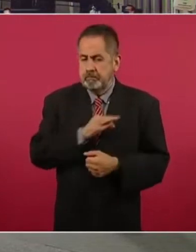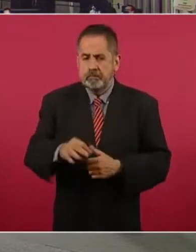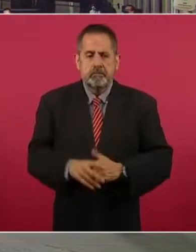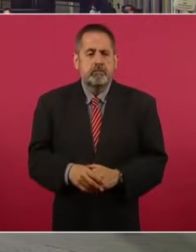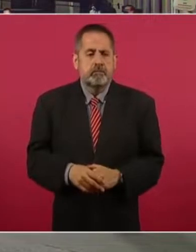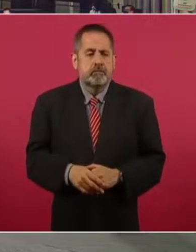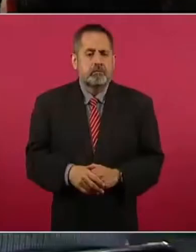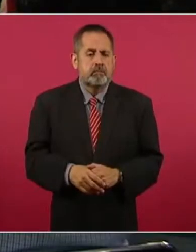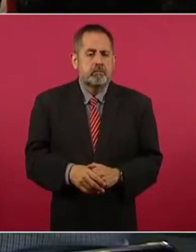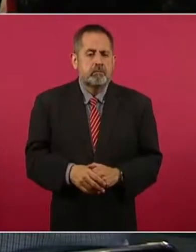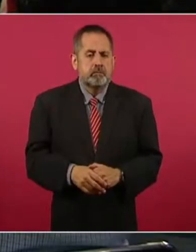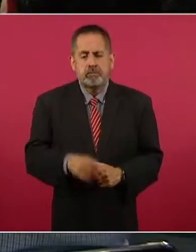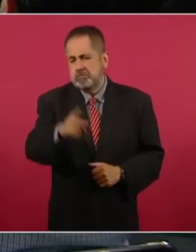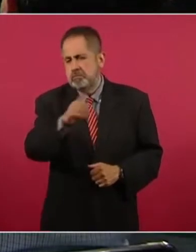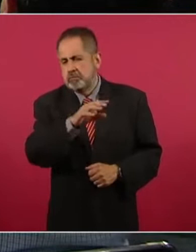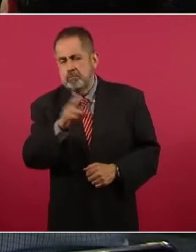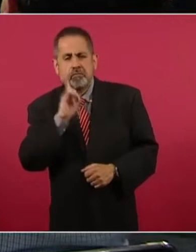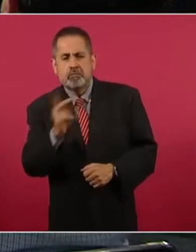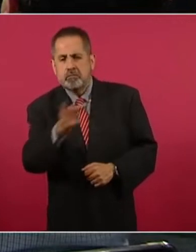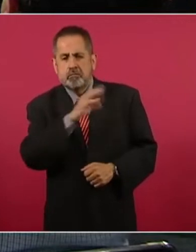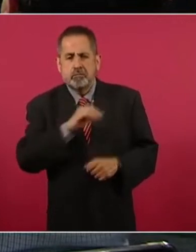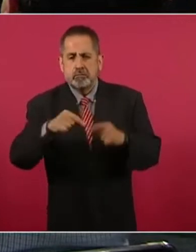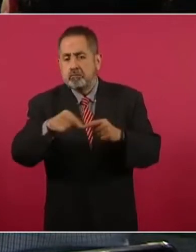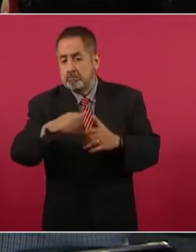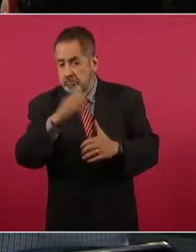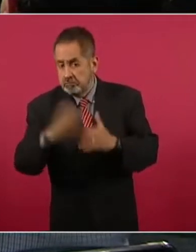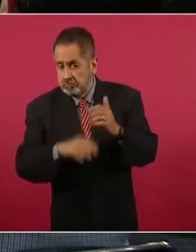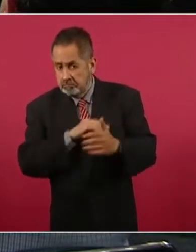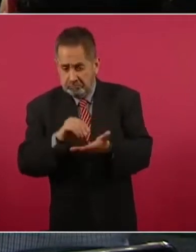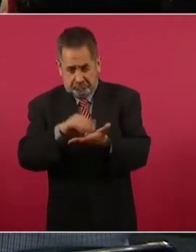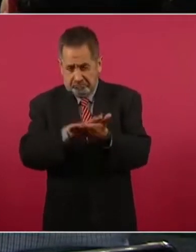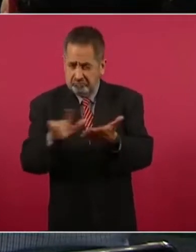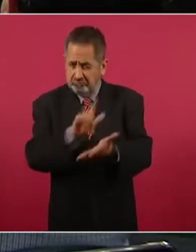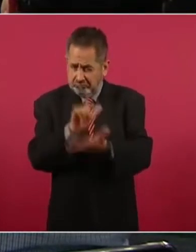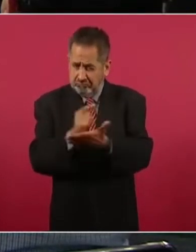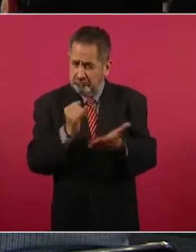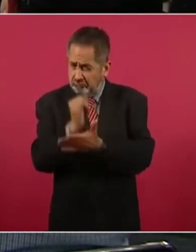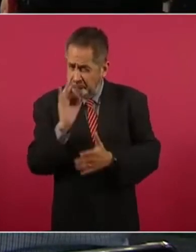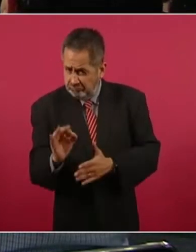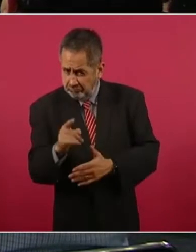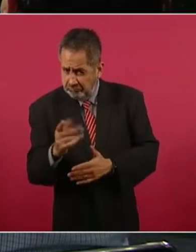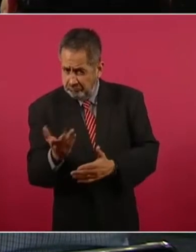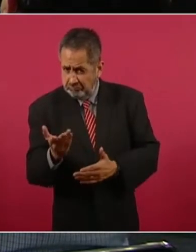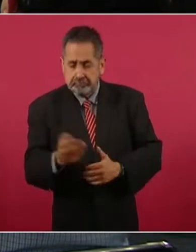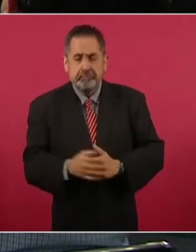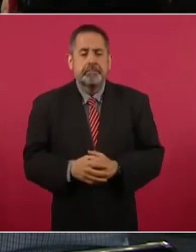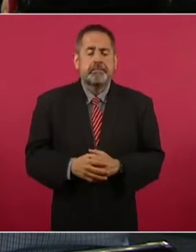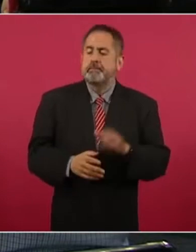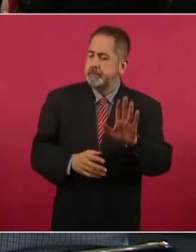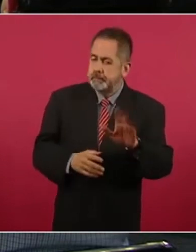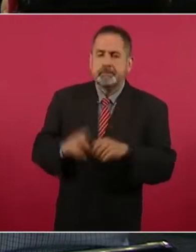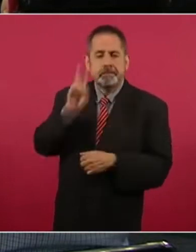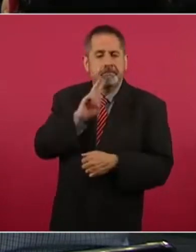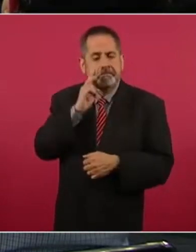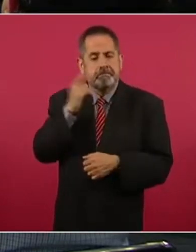se podría concretar en breve? No lo escuché. ¿Se podría concretar en breve entonces? Se va a revisar con